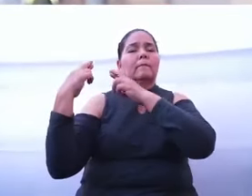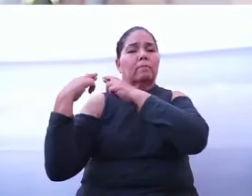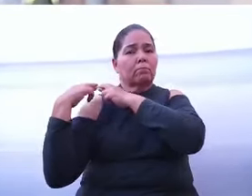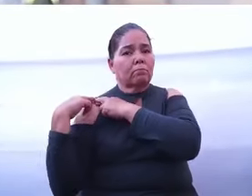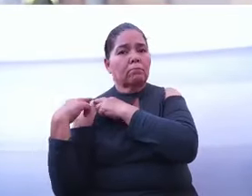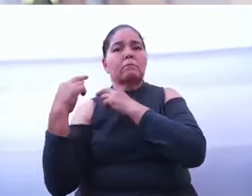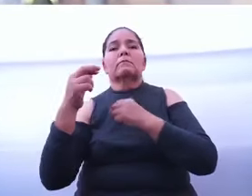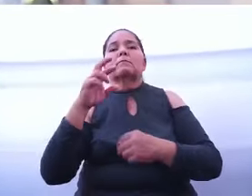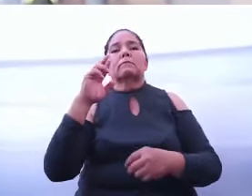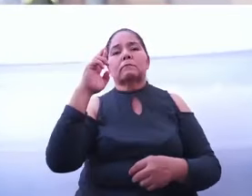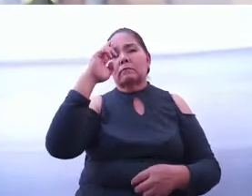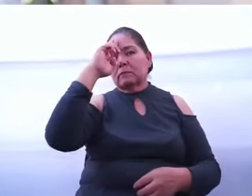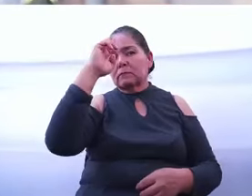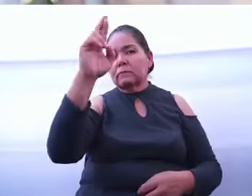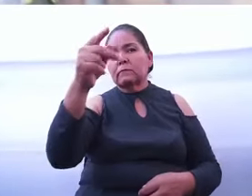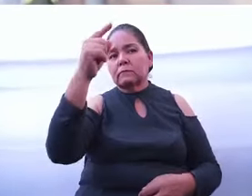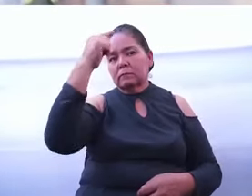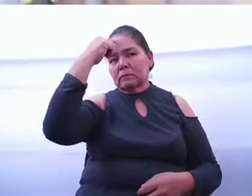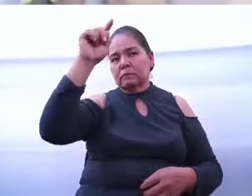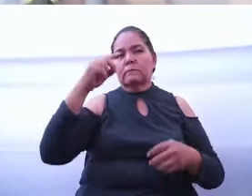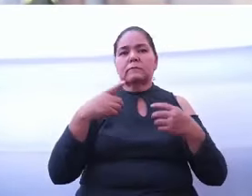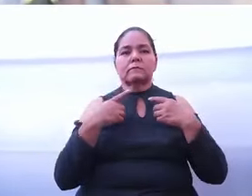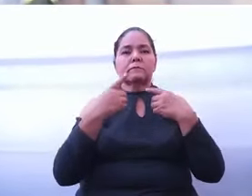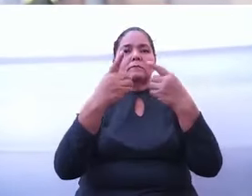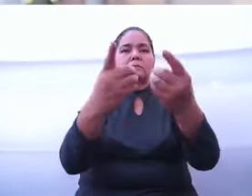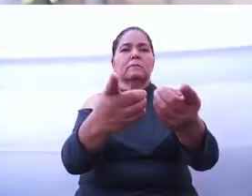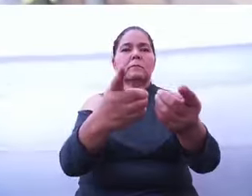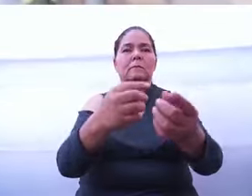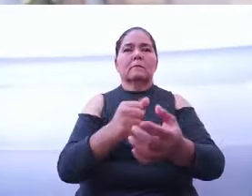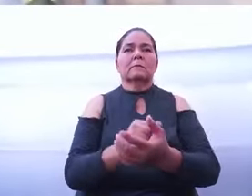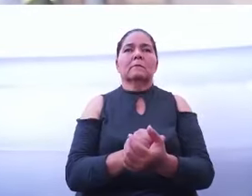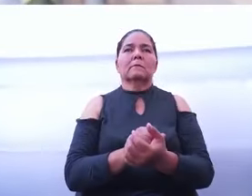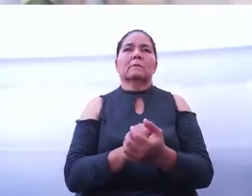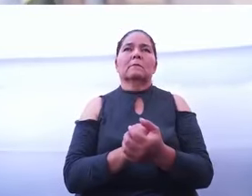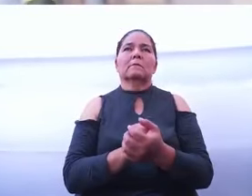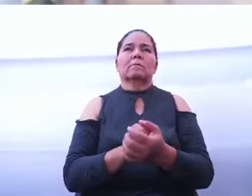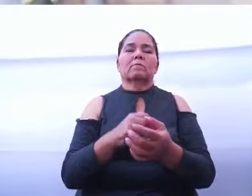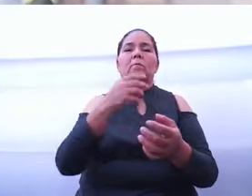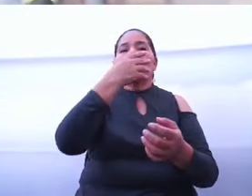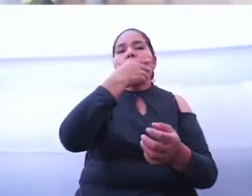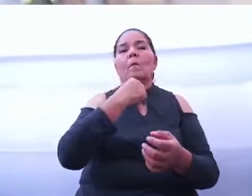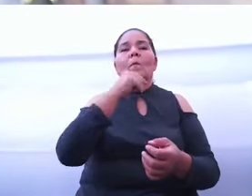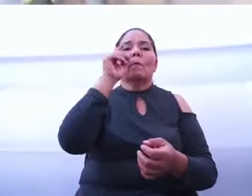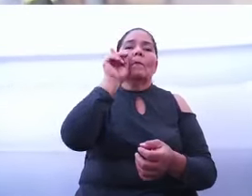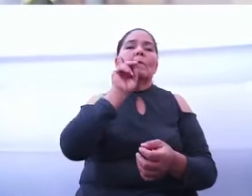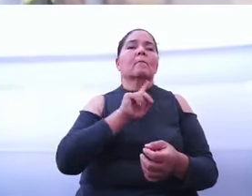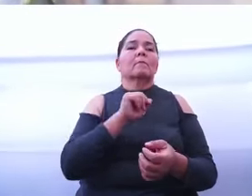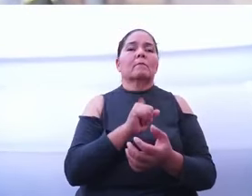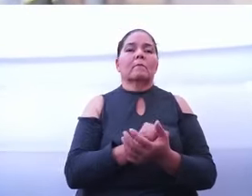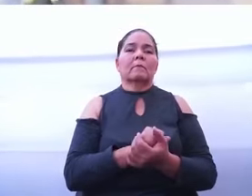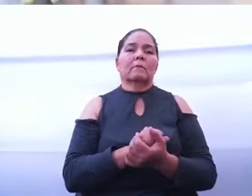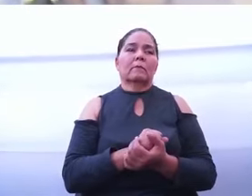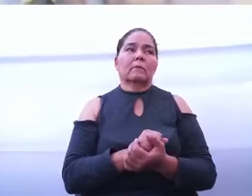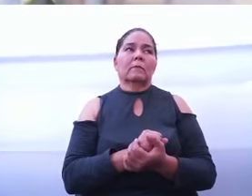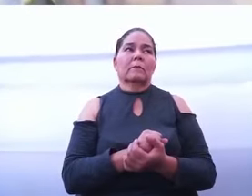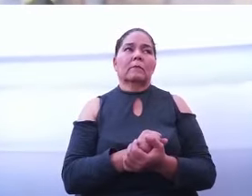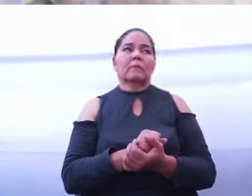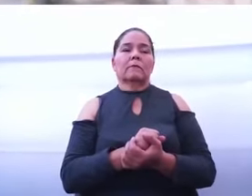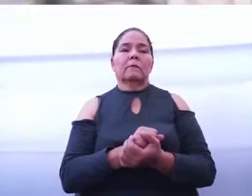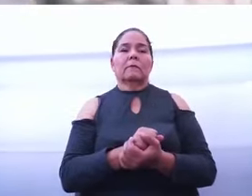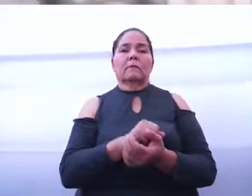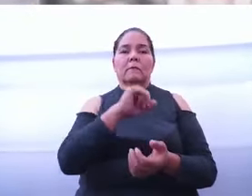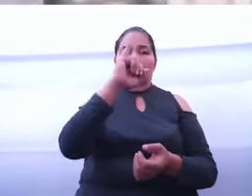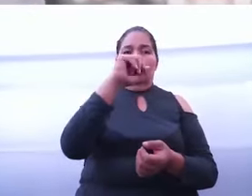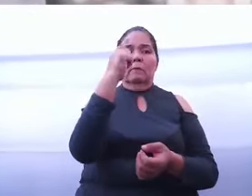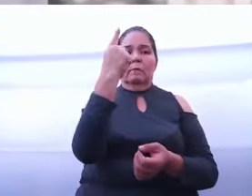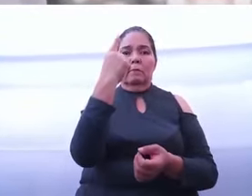darle resultados a su gente. Y sé que hay hombres y mujeres comprometidos con esta causa. Si algo